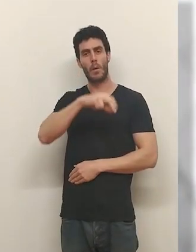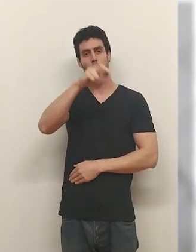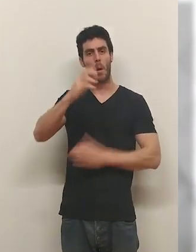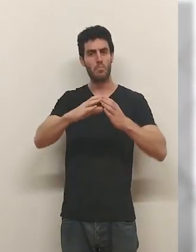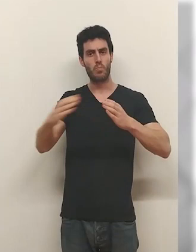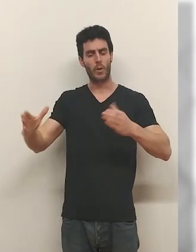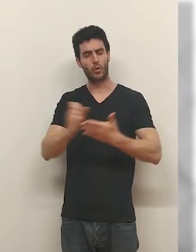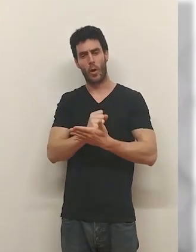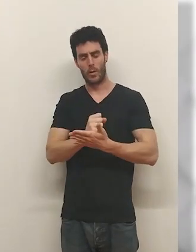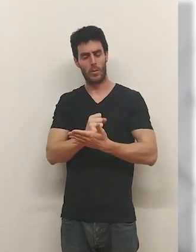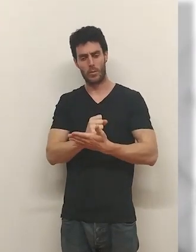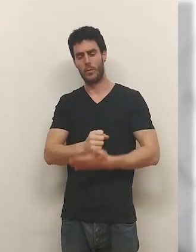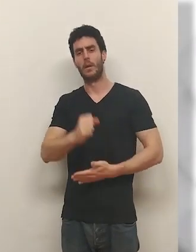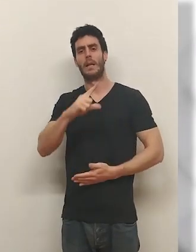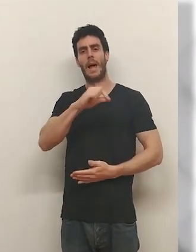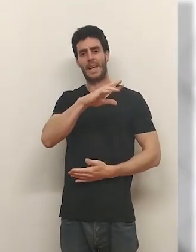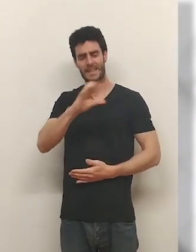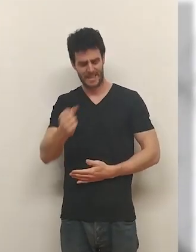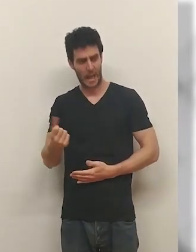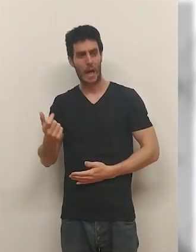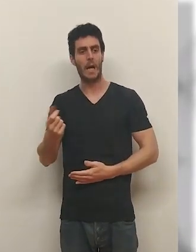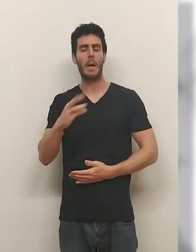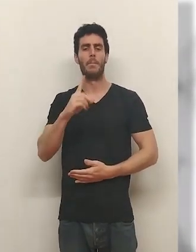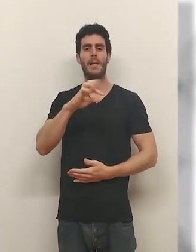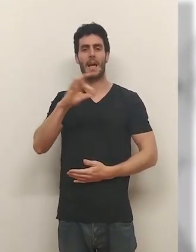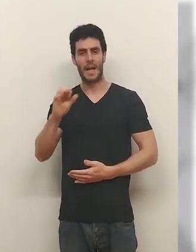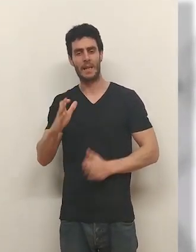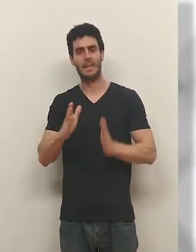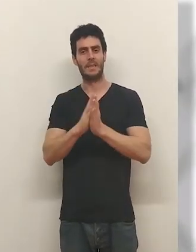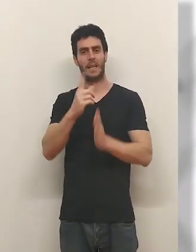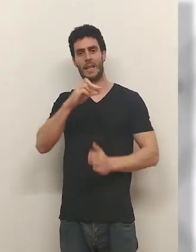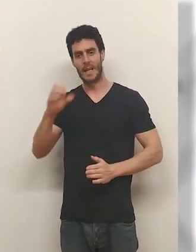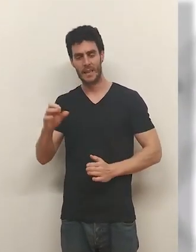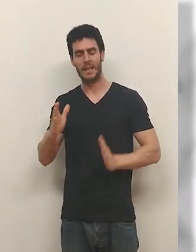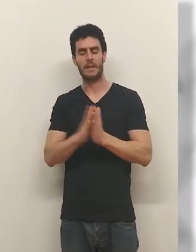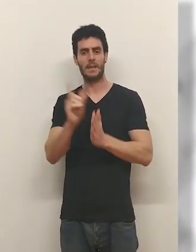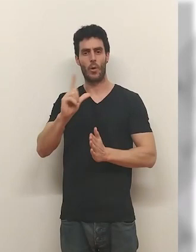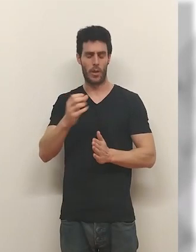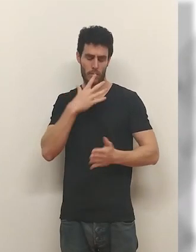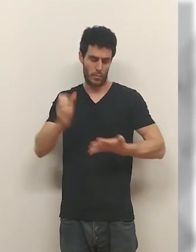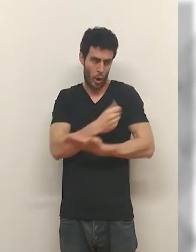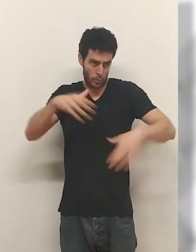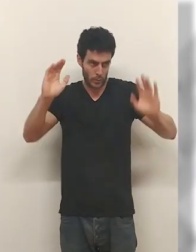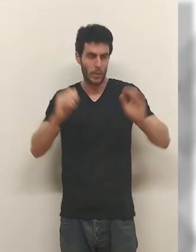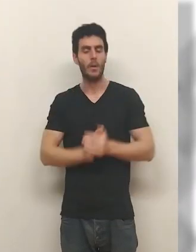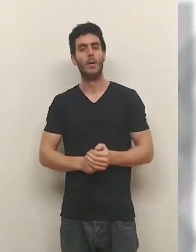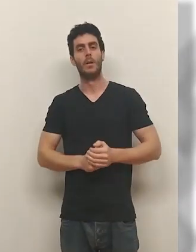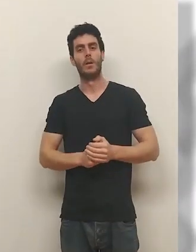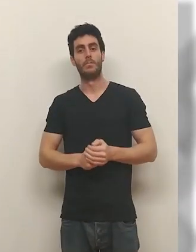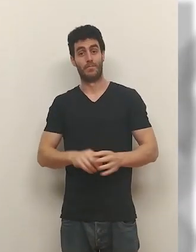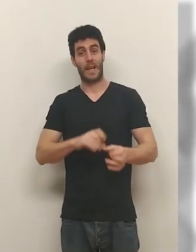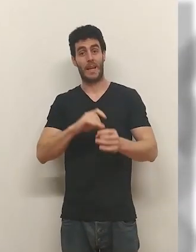todos los puertos de la rioja. San Choleza, La Rasa, Piqueras, Santa Inés, San Lorenzo, bueno, todo. Y